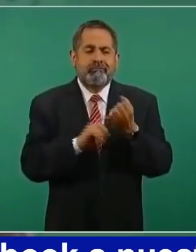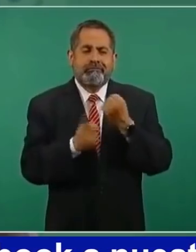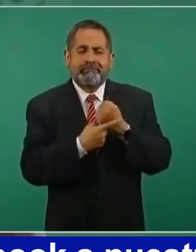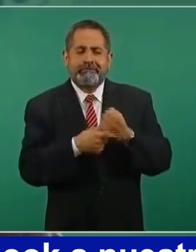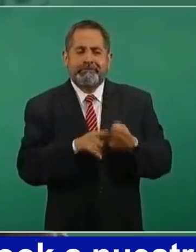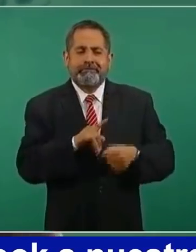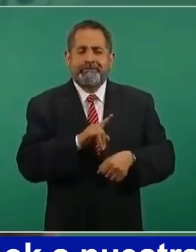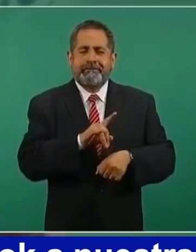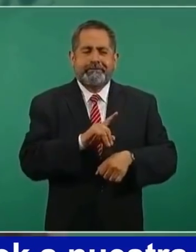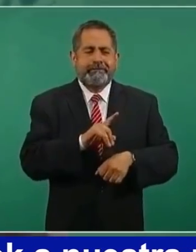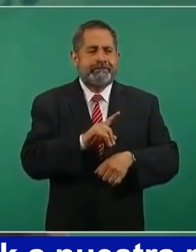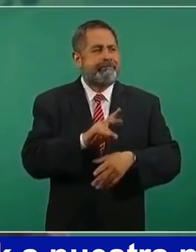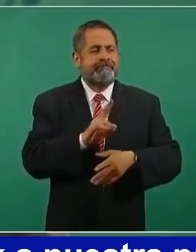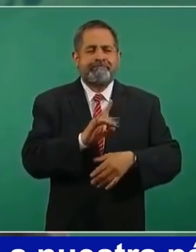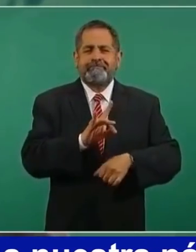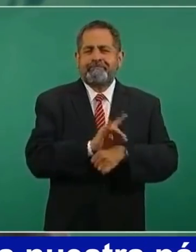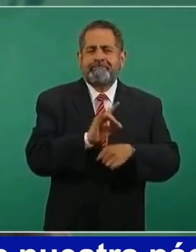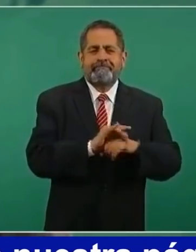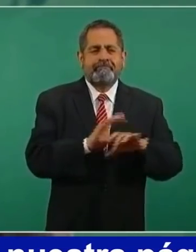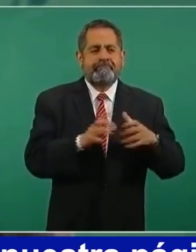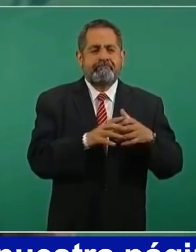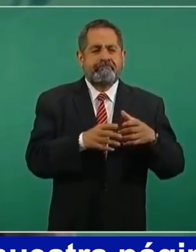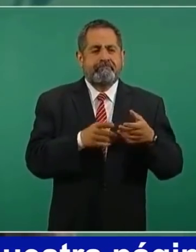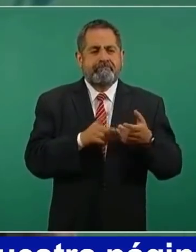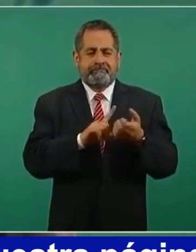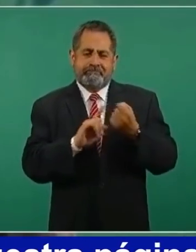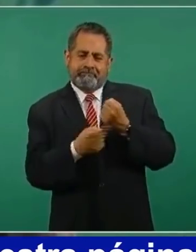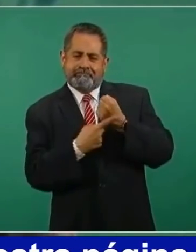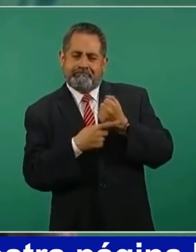o grupos de presión